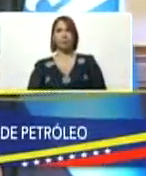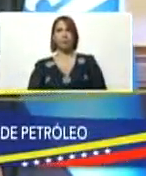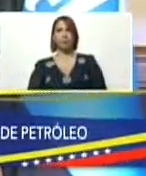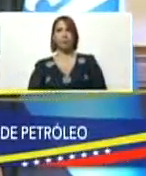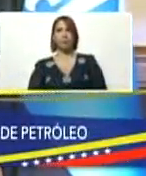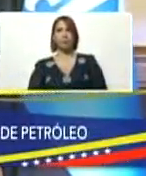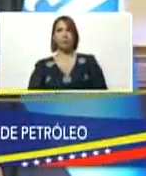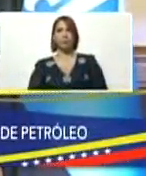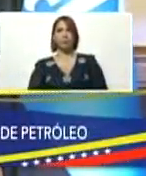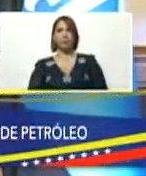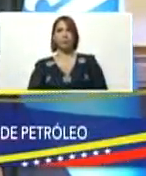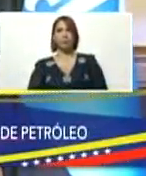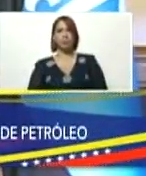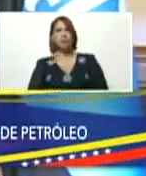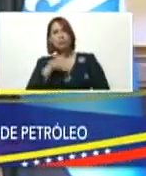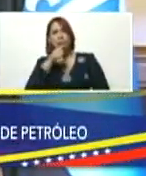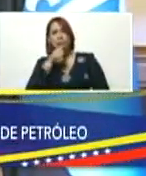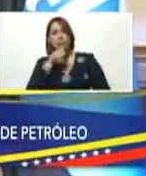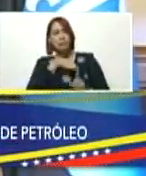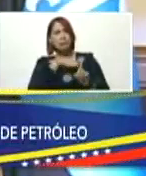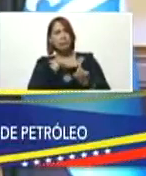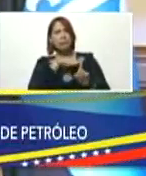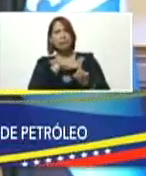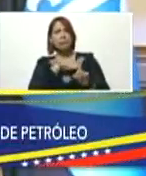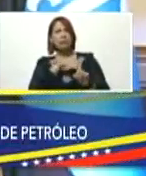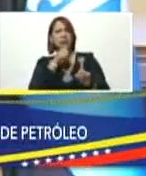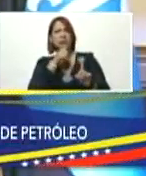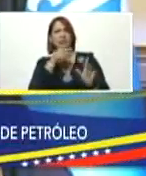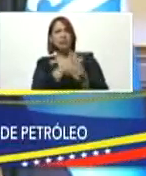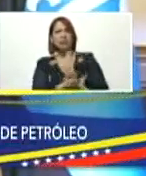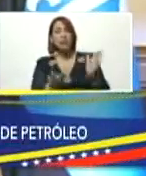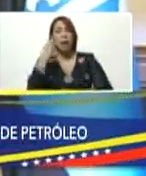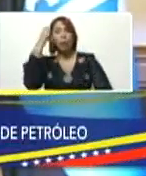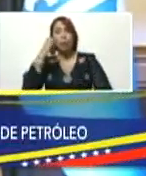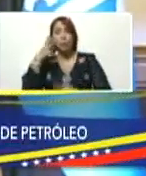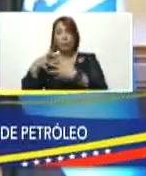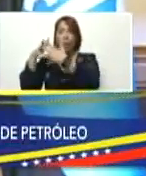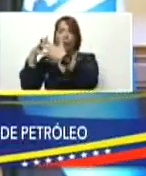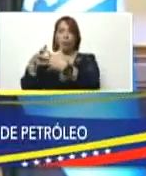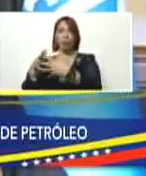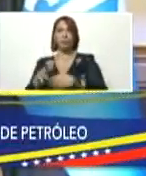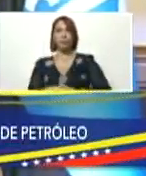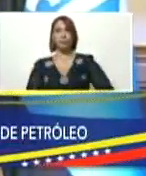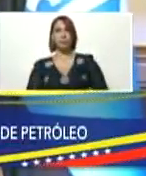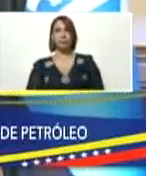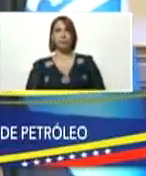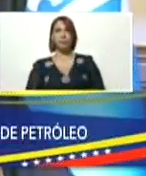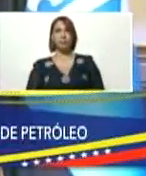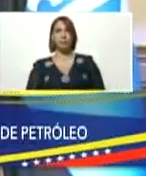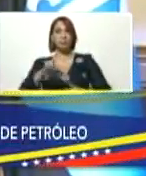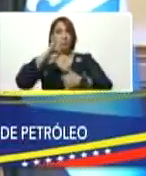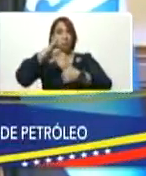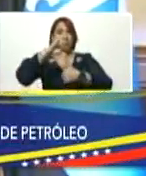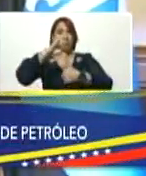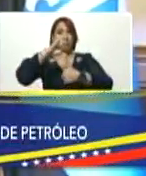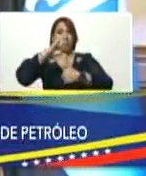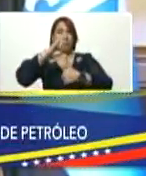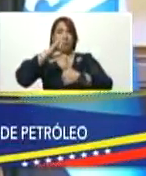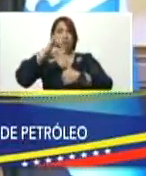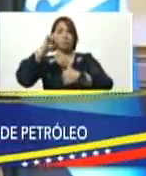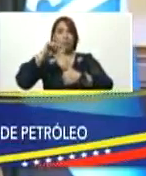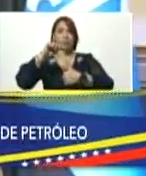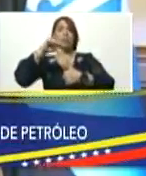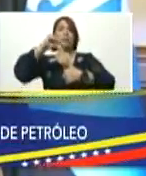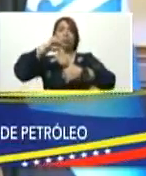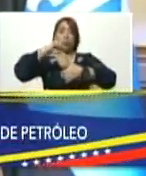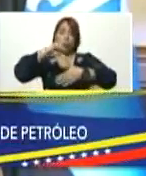¿a quién está afectando? A Europa, a Estados Unidos, a Centroamérica, a